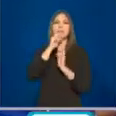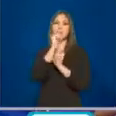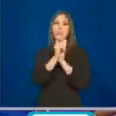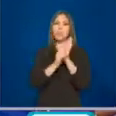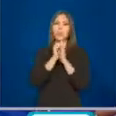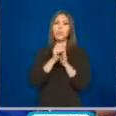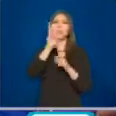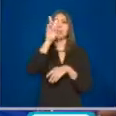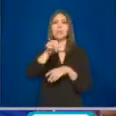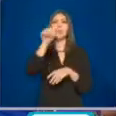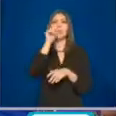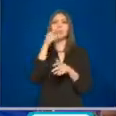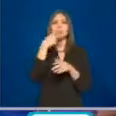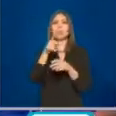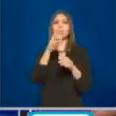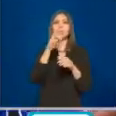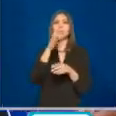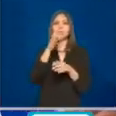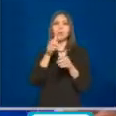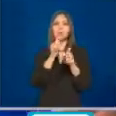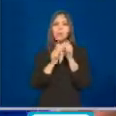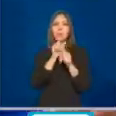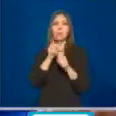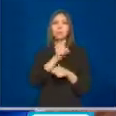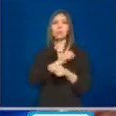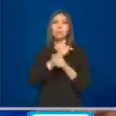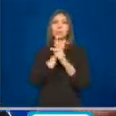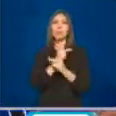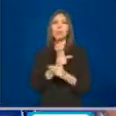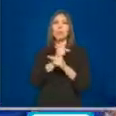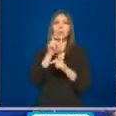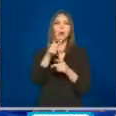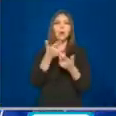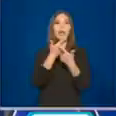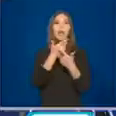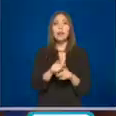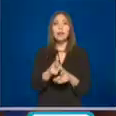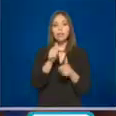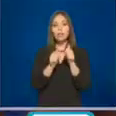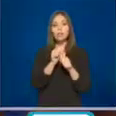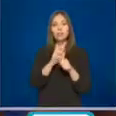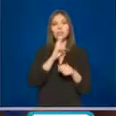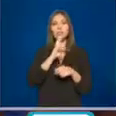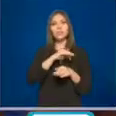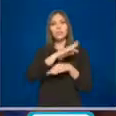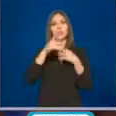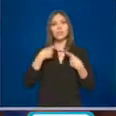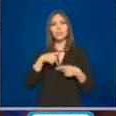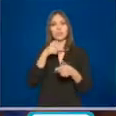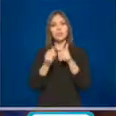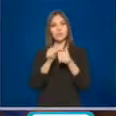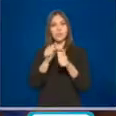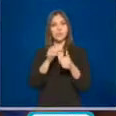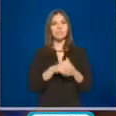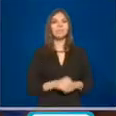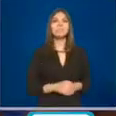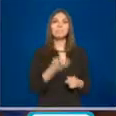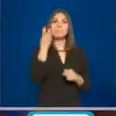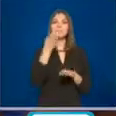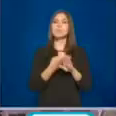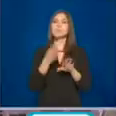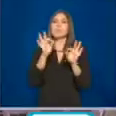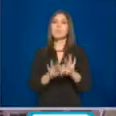personalmente contesto, para que no más me tengan paciencia, porque ahí en mis ratitos libres voy ahí contestando a toda la gente que me escribe. Eso es sumamente importante